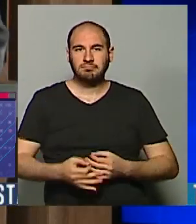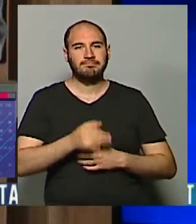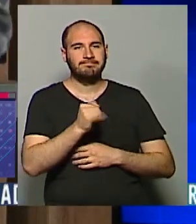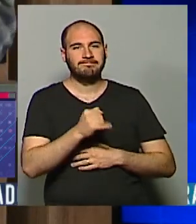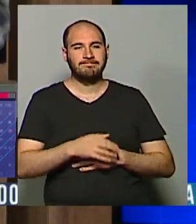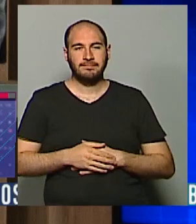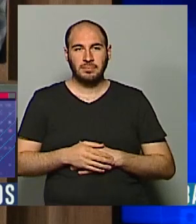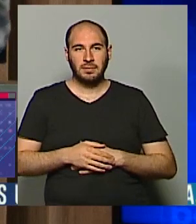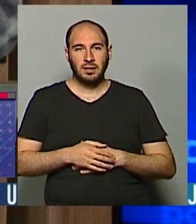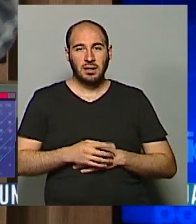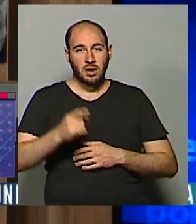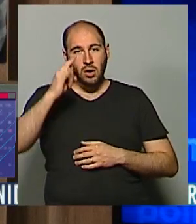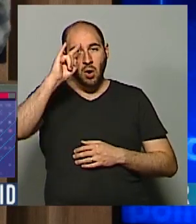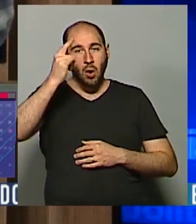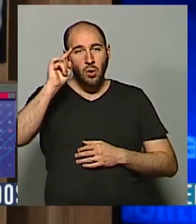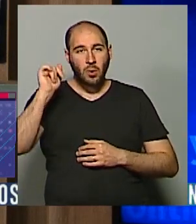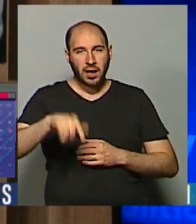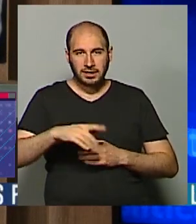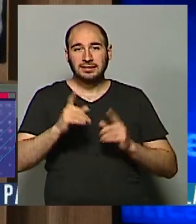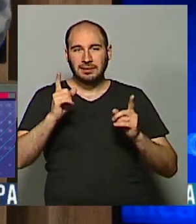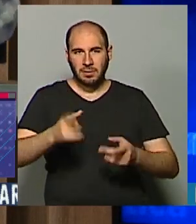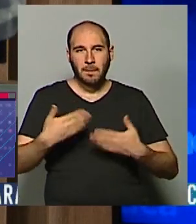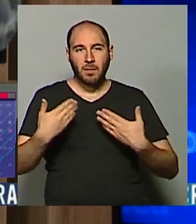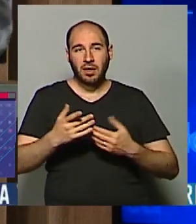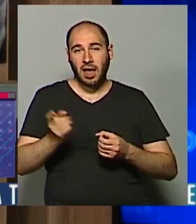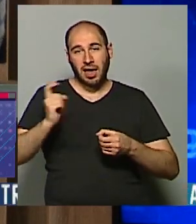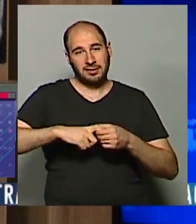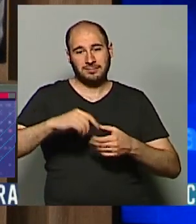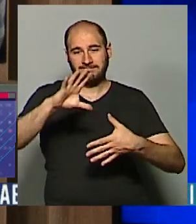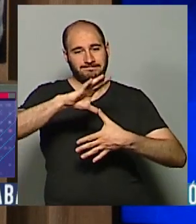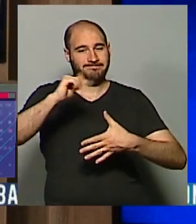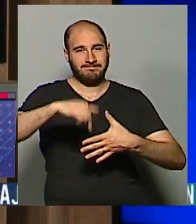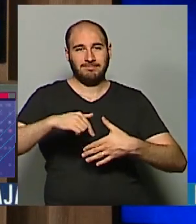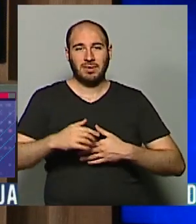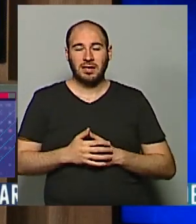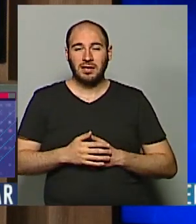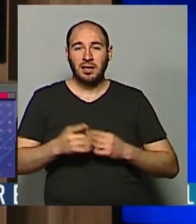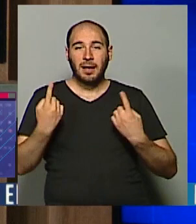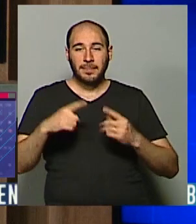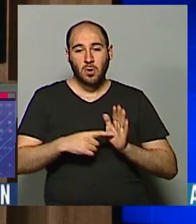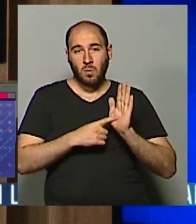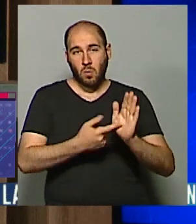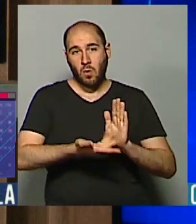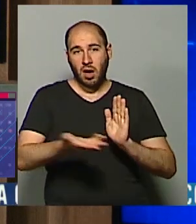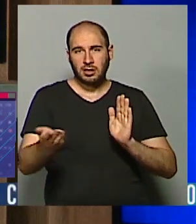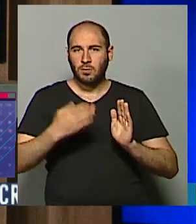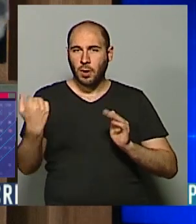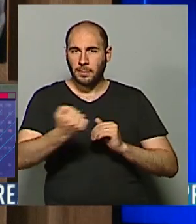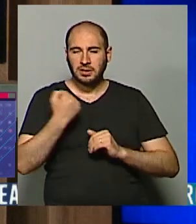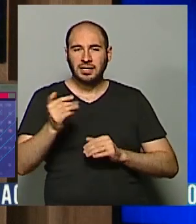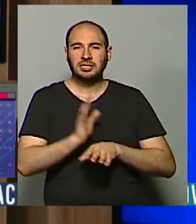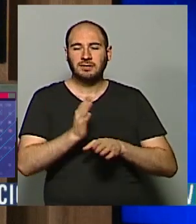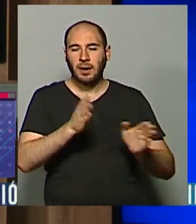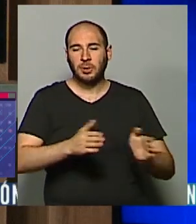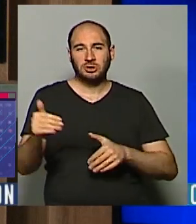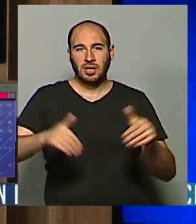duda. Ojo, Uruguay tampoco está exento, ¿no es cierto?, es parte de América Latina, pero dio una muestra significativa de lo que es un